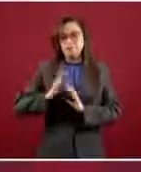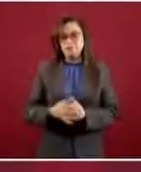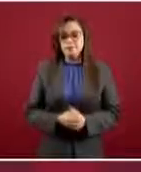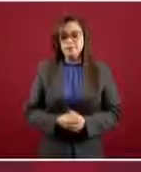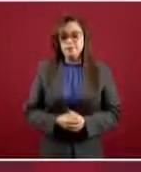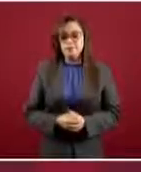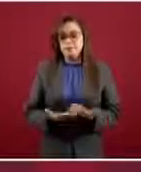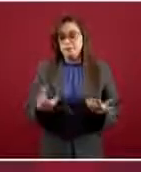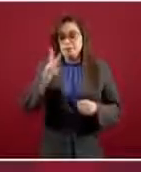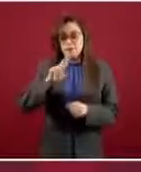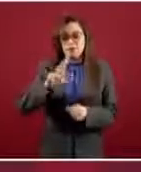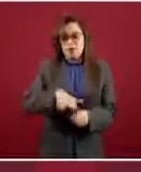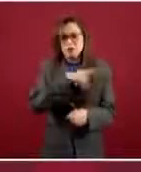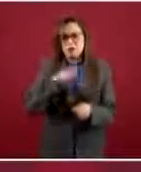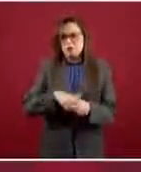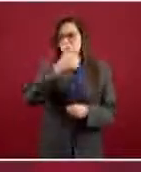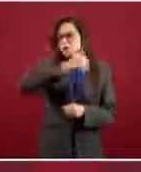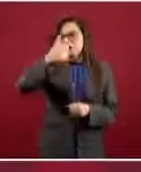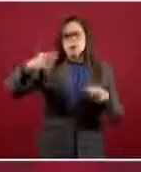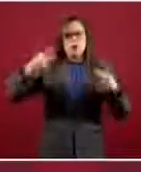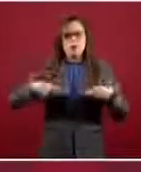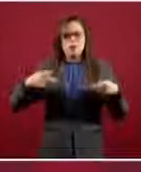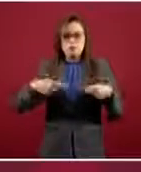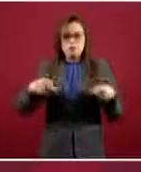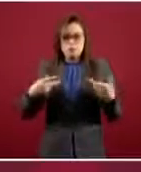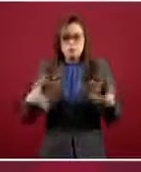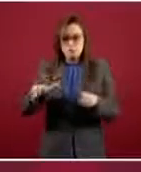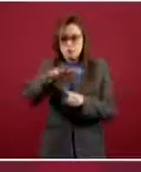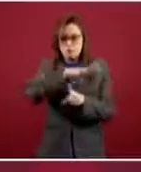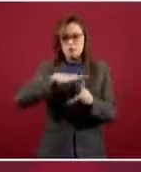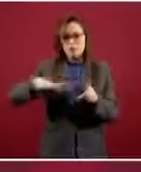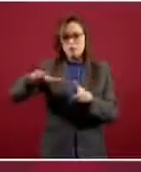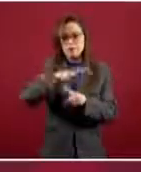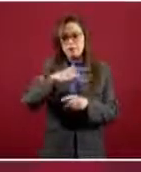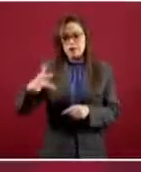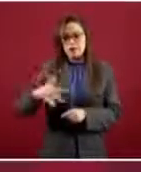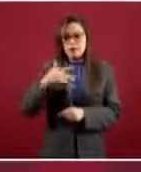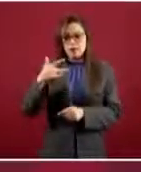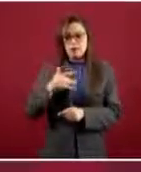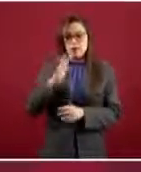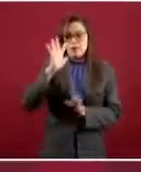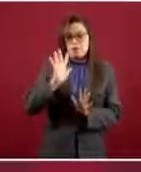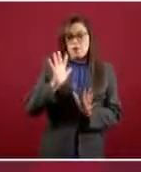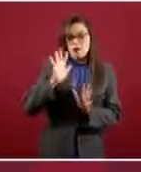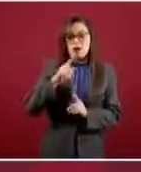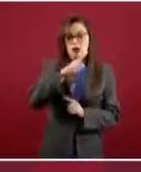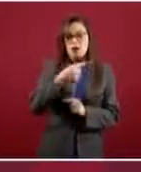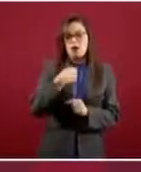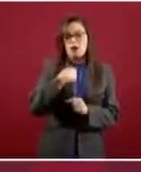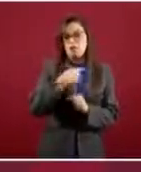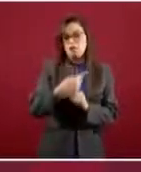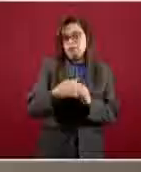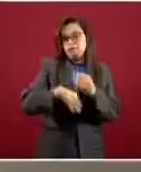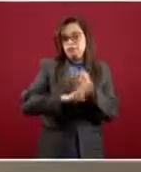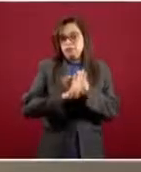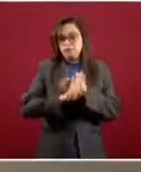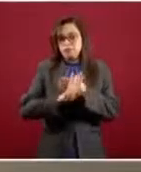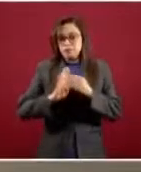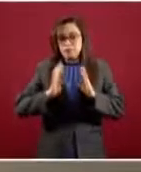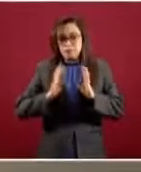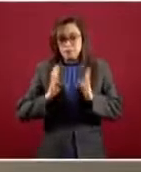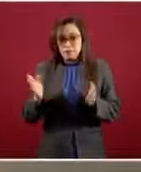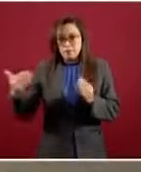humanos se hacían una relación entre una amenaza militar, la invasión de